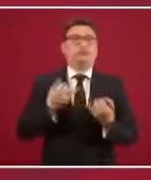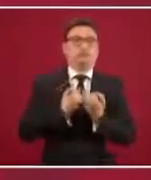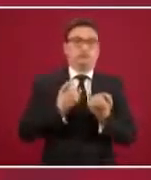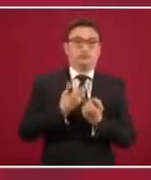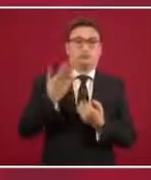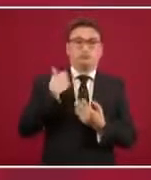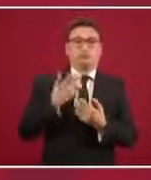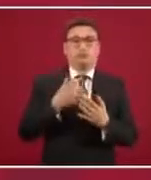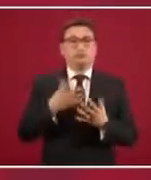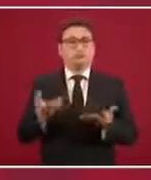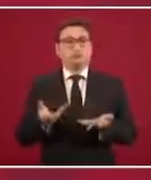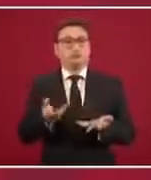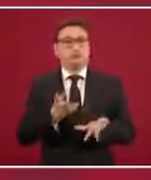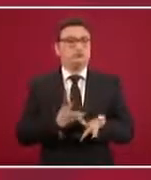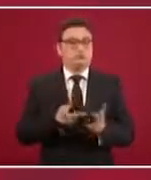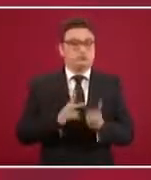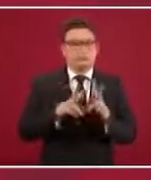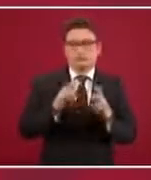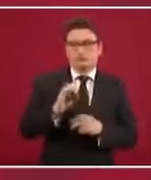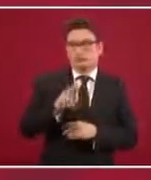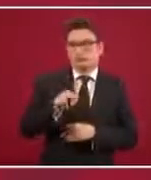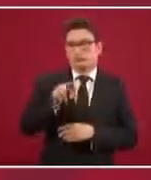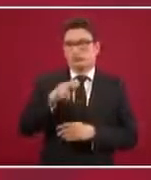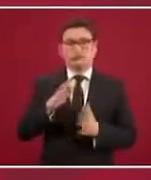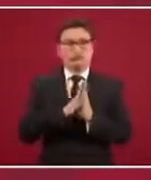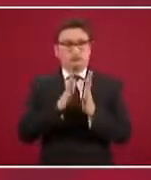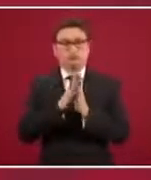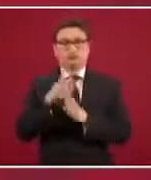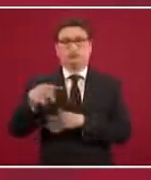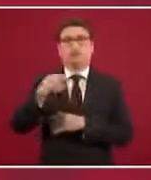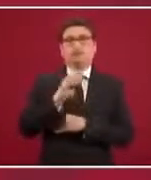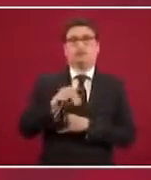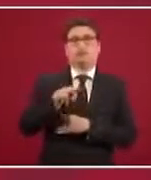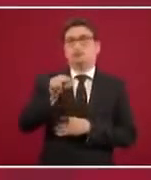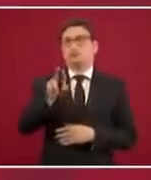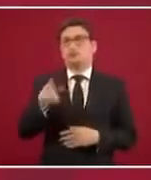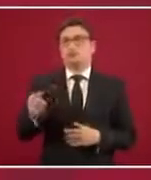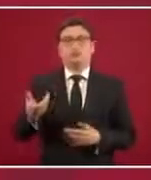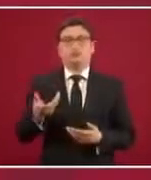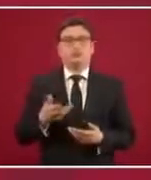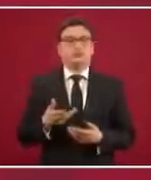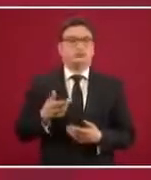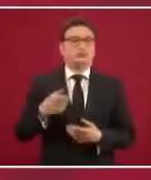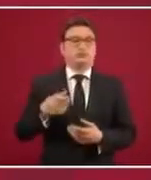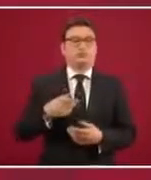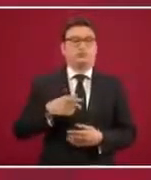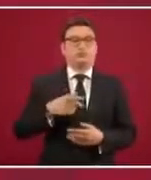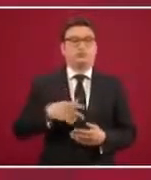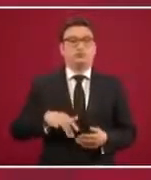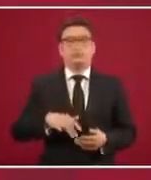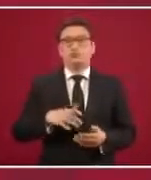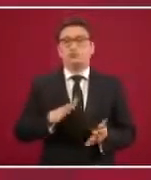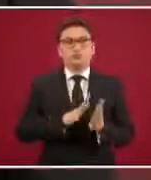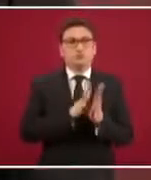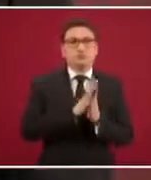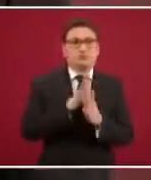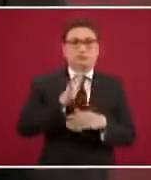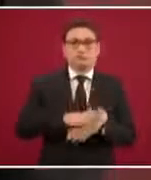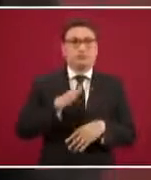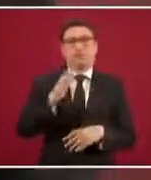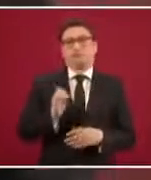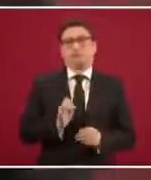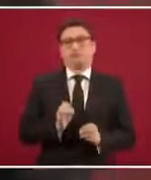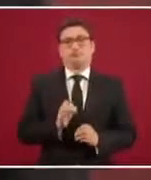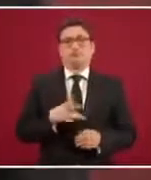participación de la ONU. Yo lamento mucho de que la ONU no esté interviniendo más sobre